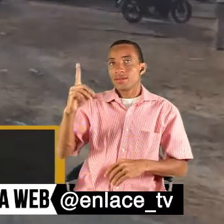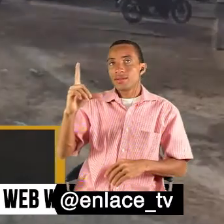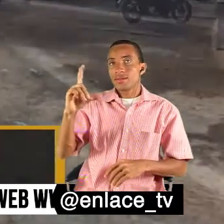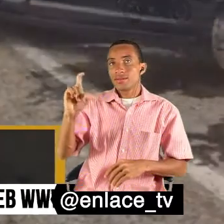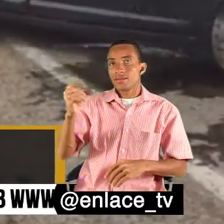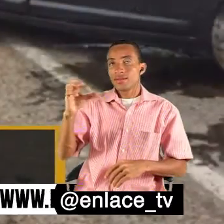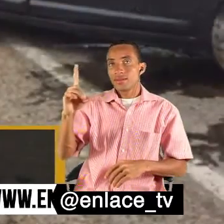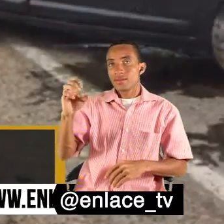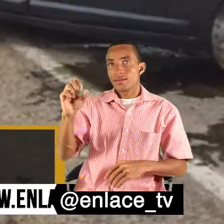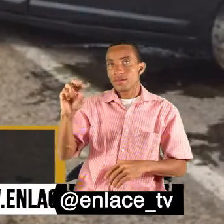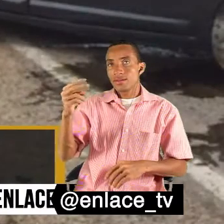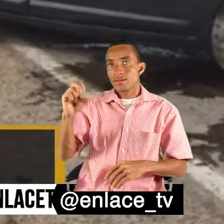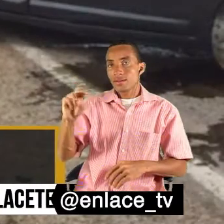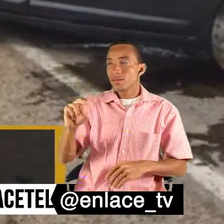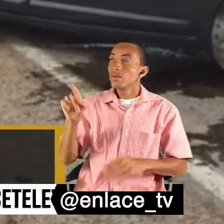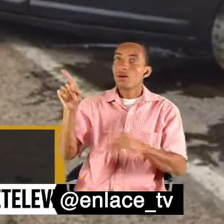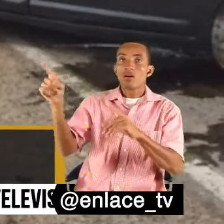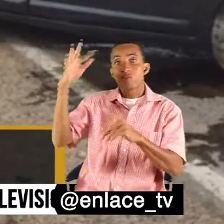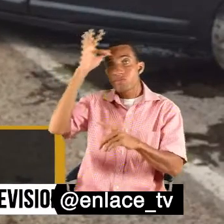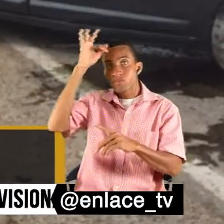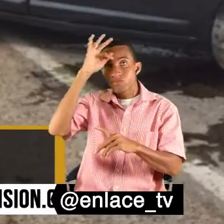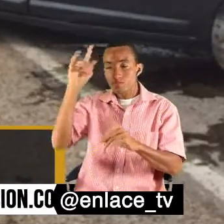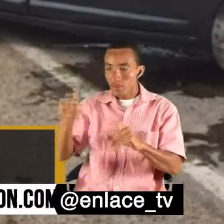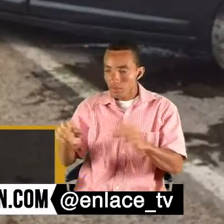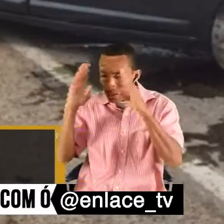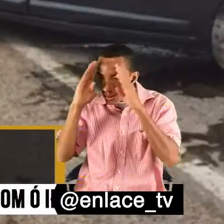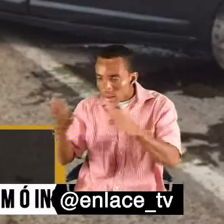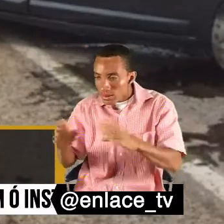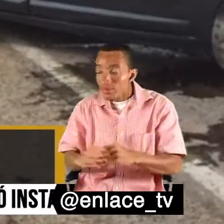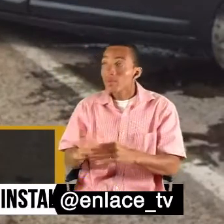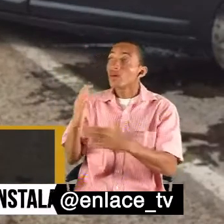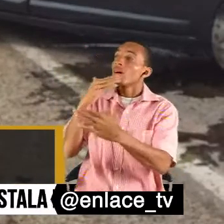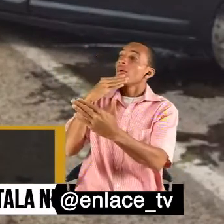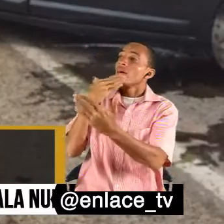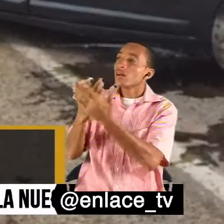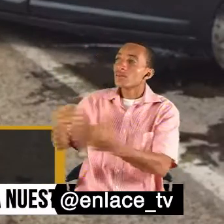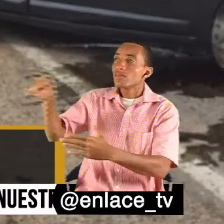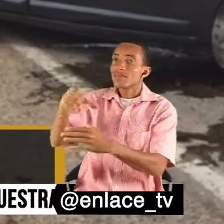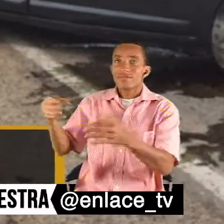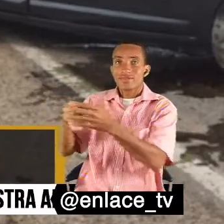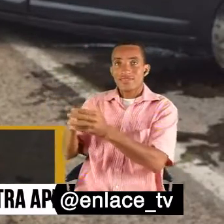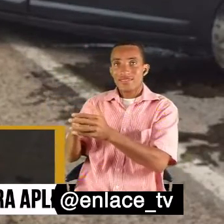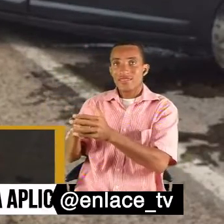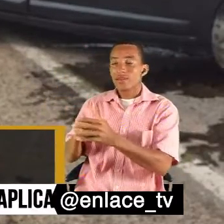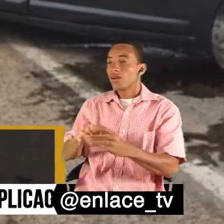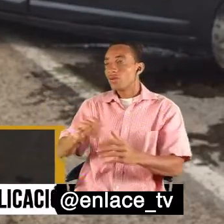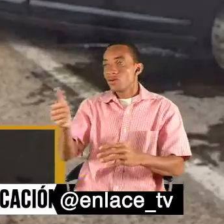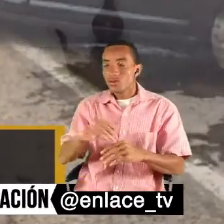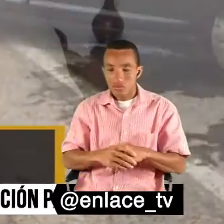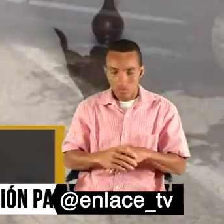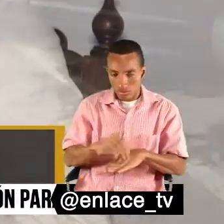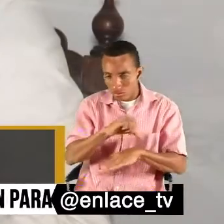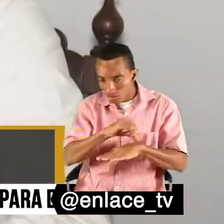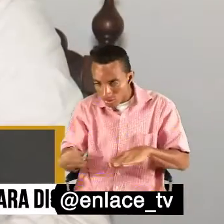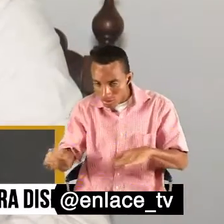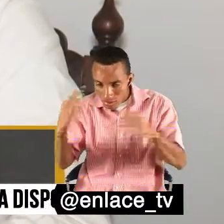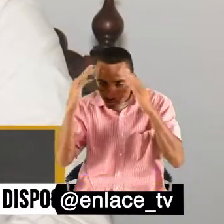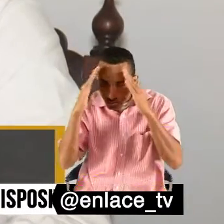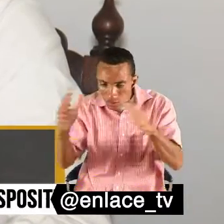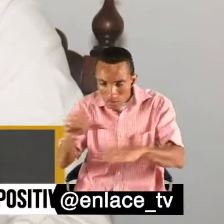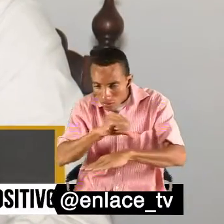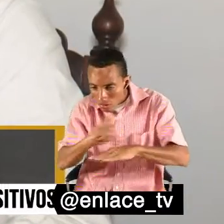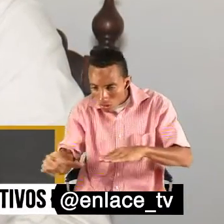el cuerpo médico hace su trabajo también, darle las gracias y en la parte de neurocirujano, el neurocirujano opera o